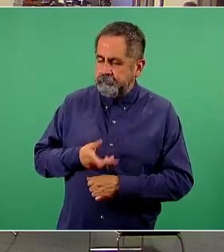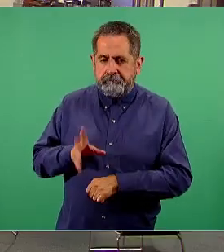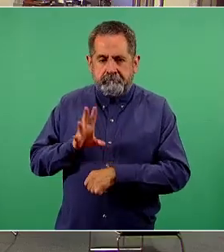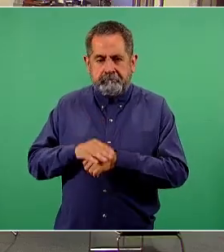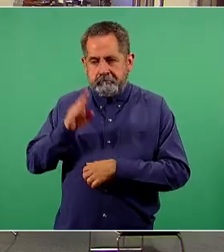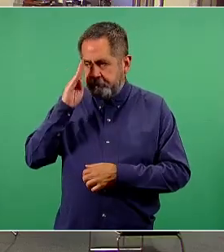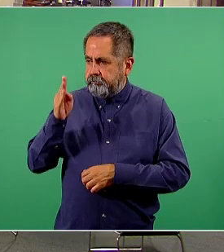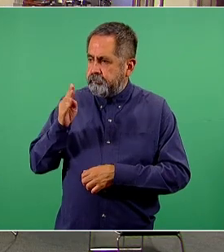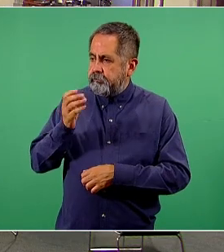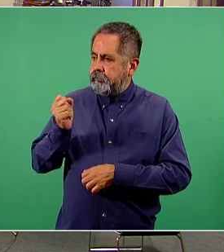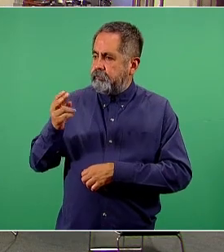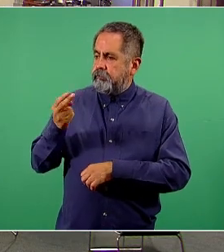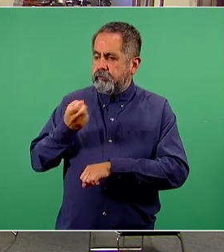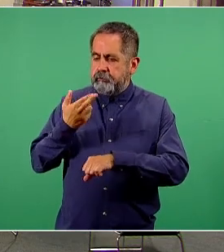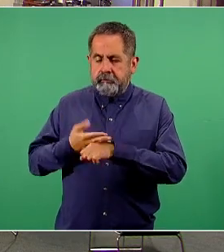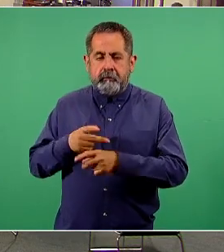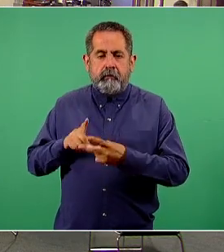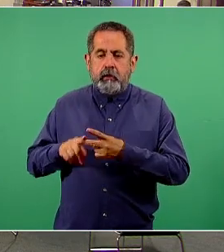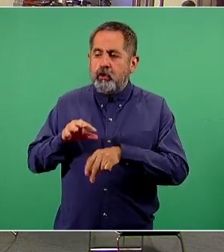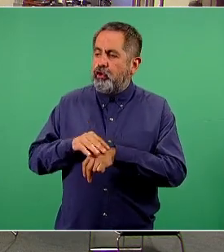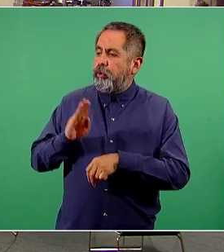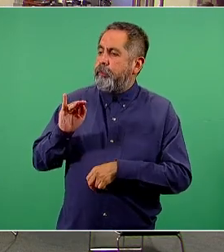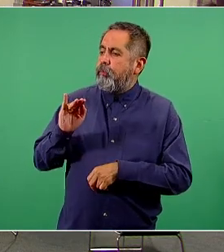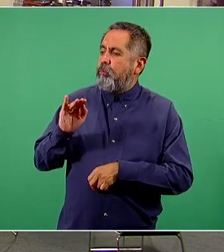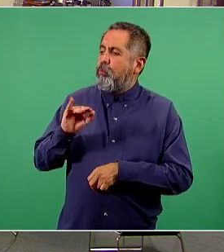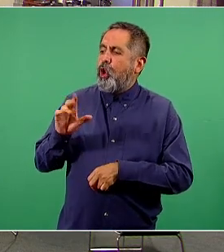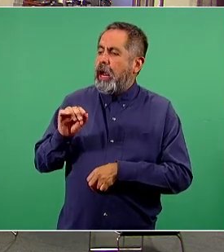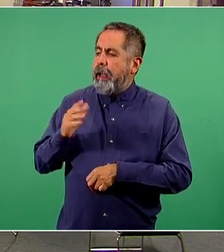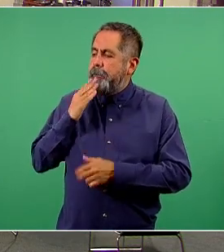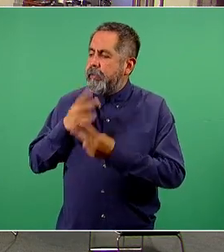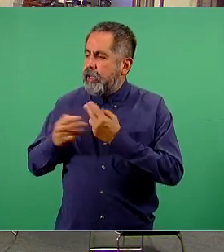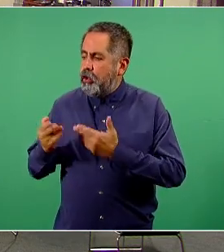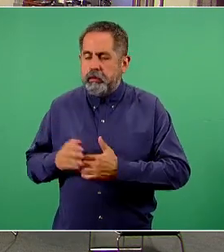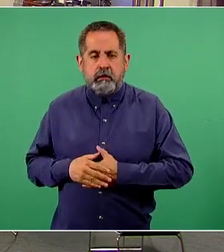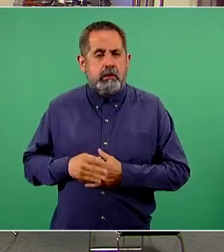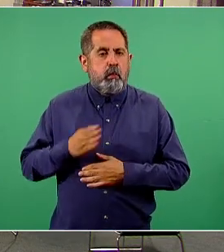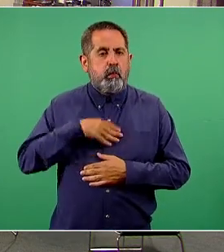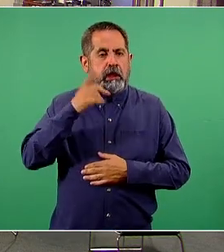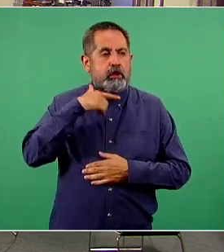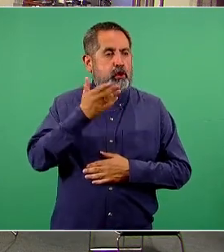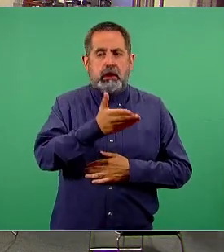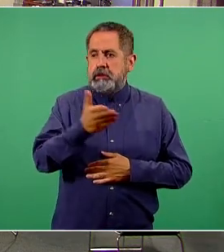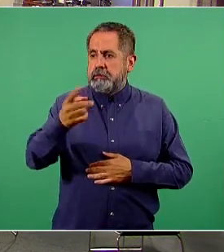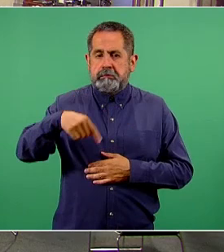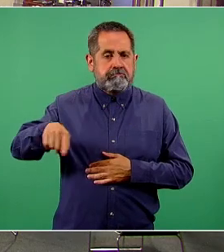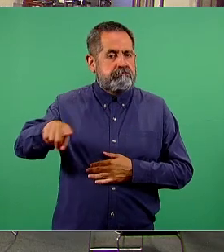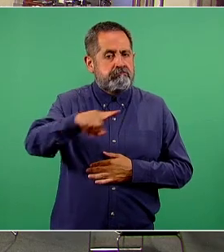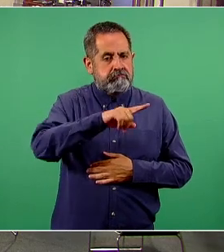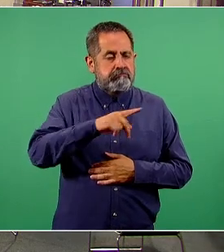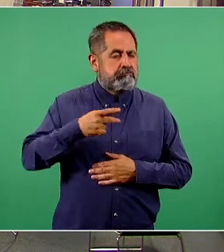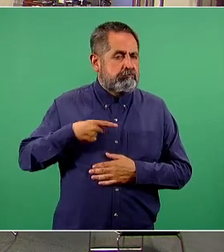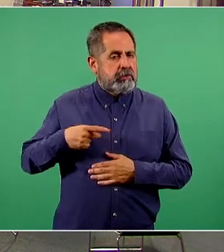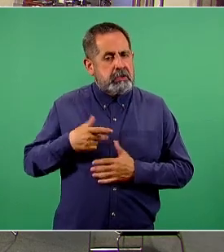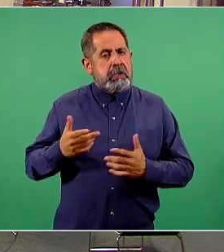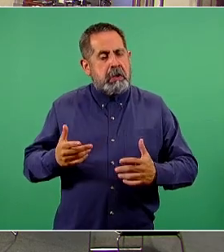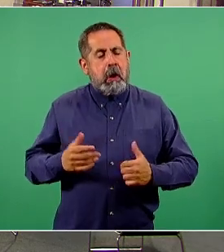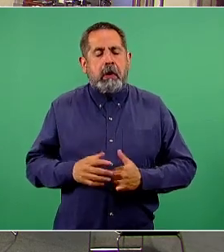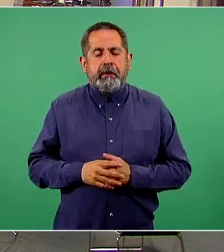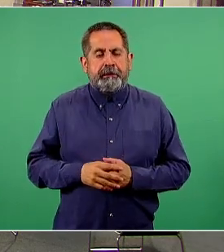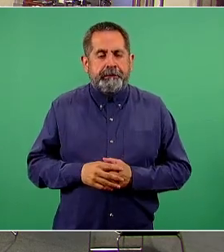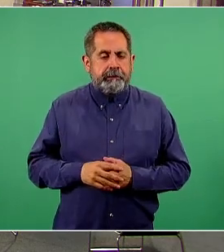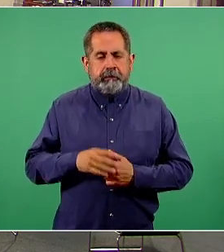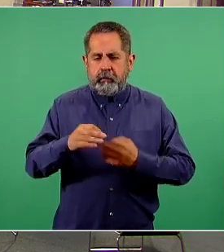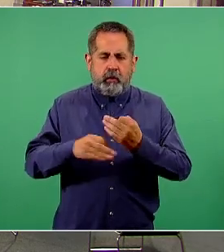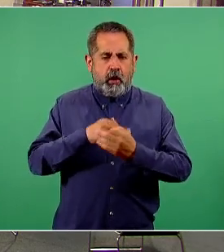señor secretario, doctor Víctor Hugo Borja, bienvenido. Muy buenas noches también a todas y todos los presentes y a